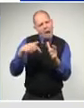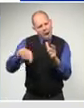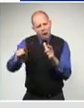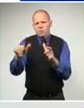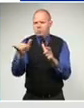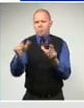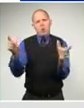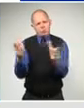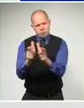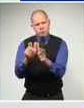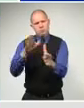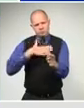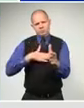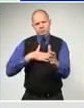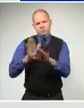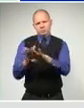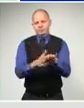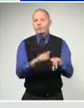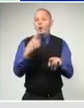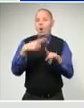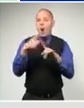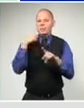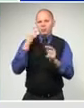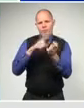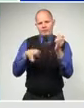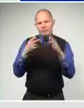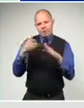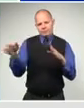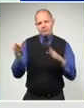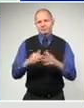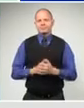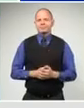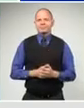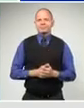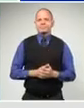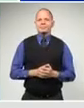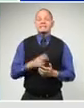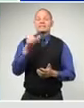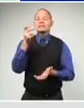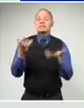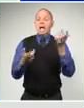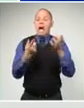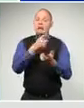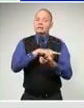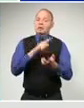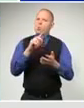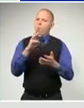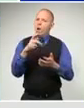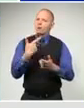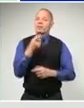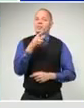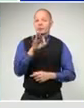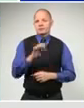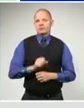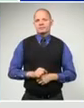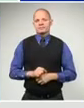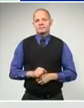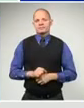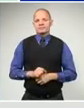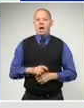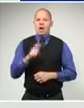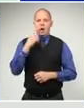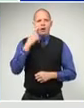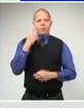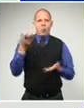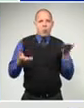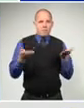Seguimos con el resto de los casos autóctonos en el país. Cienfuegos, con 18 casos ayer, disminuye en comparación